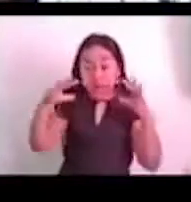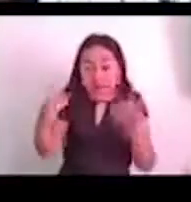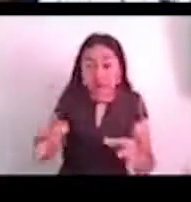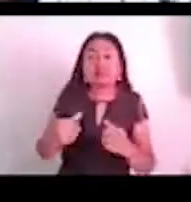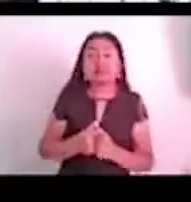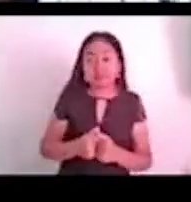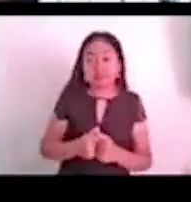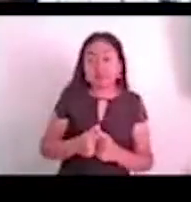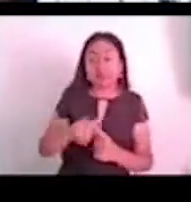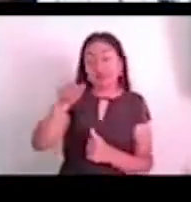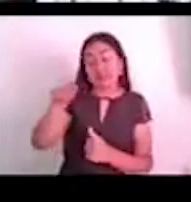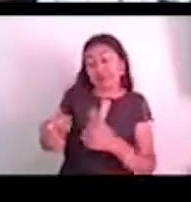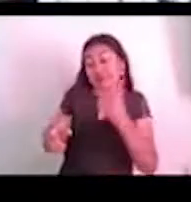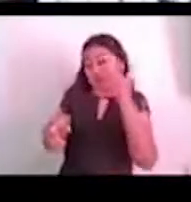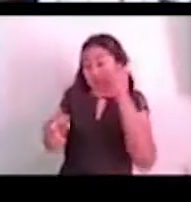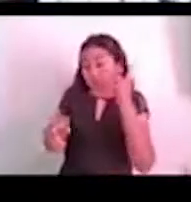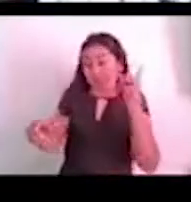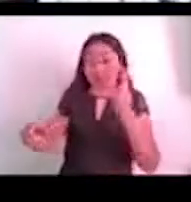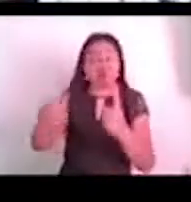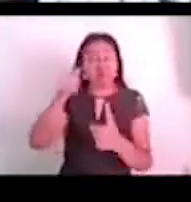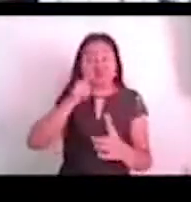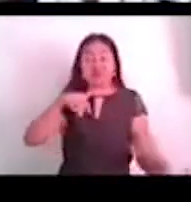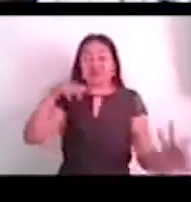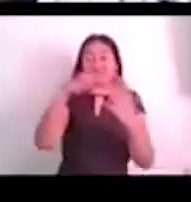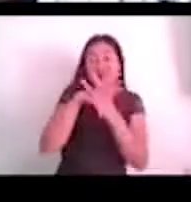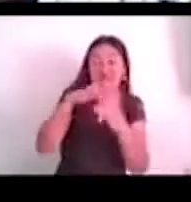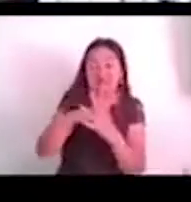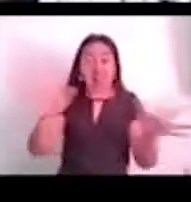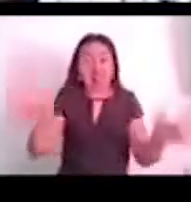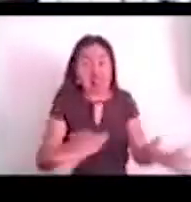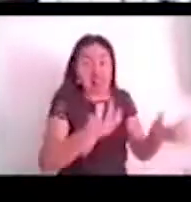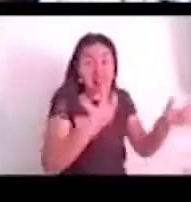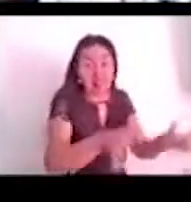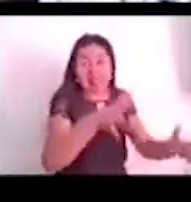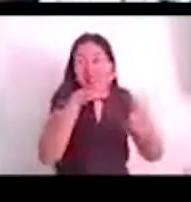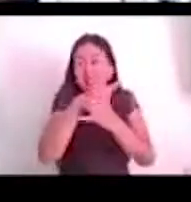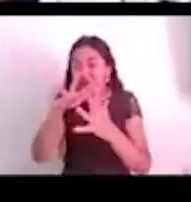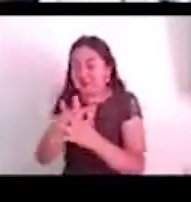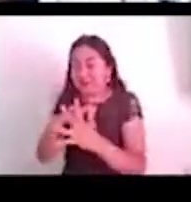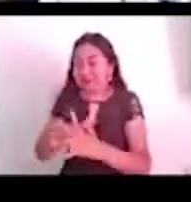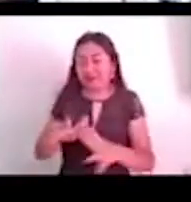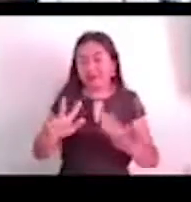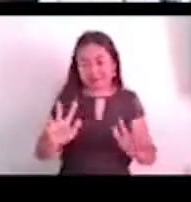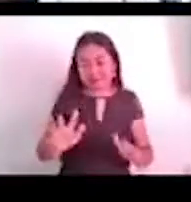dios peleonero, alborotador, la que sigue.